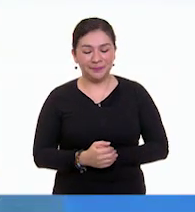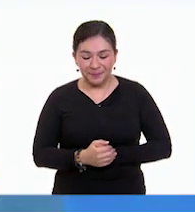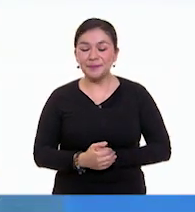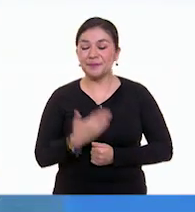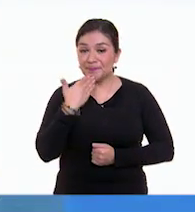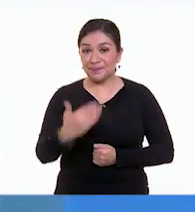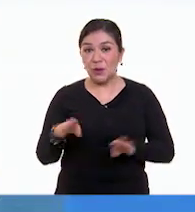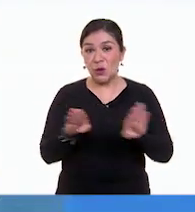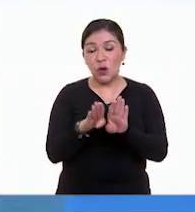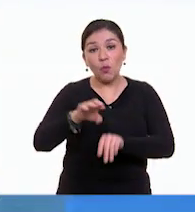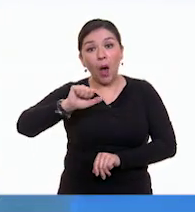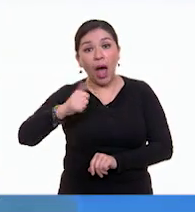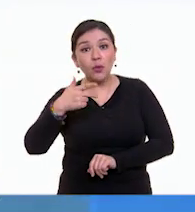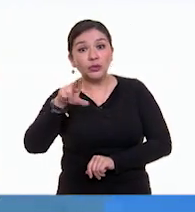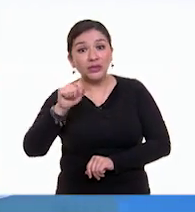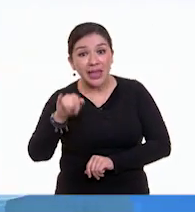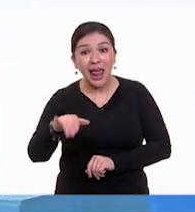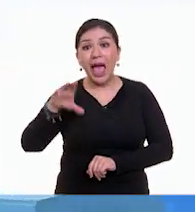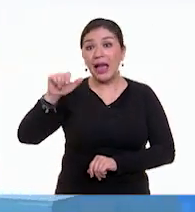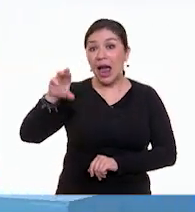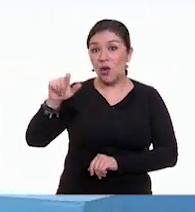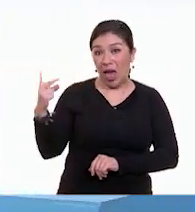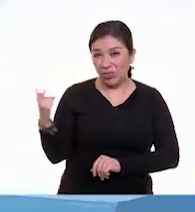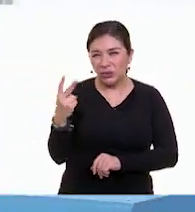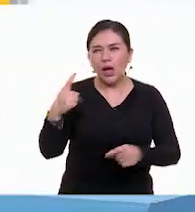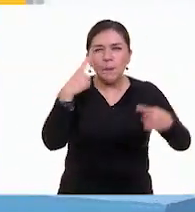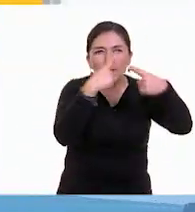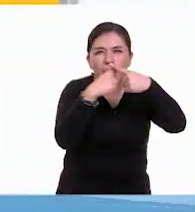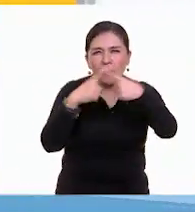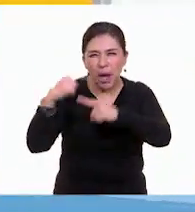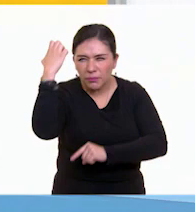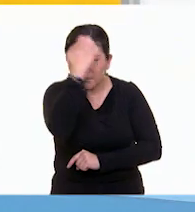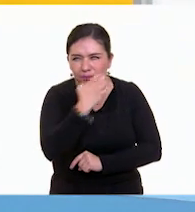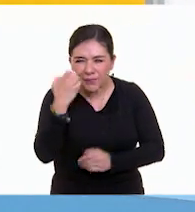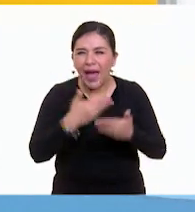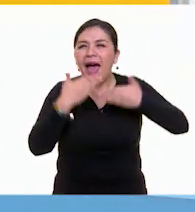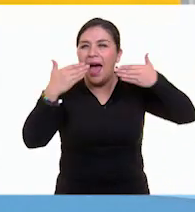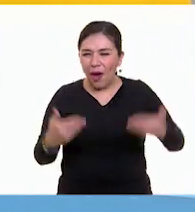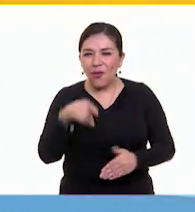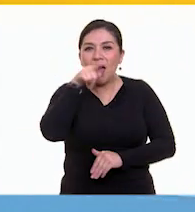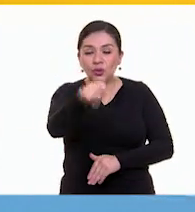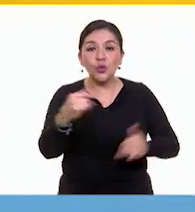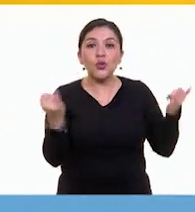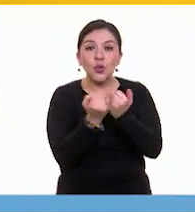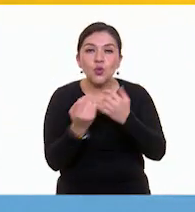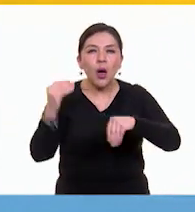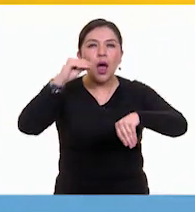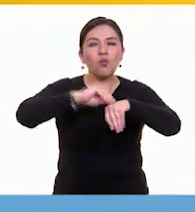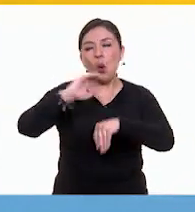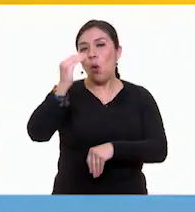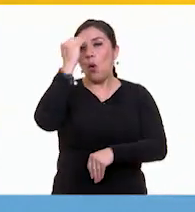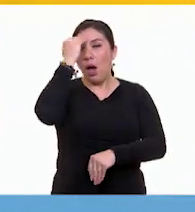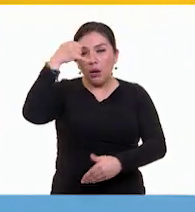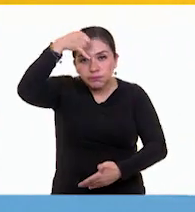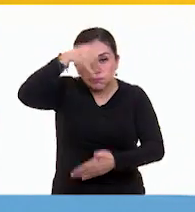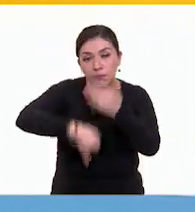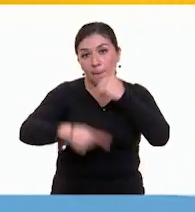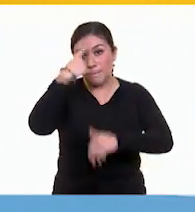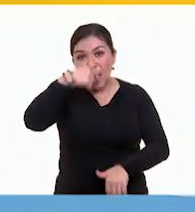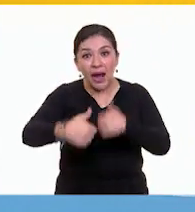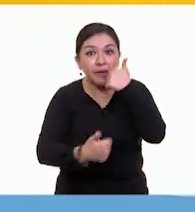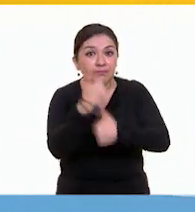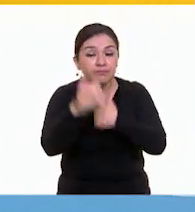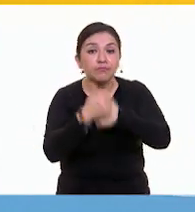como Agustín y Carola analizaron múltiplos, es momento de que nosotros apliquemos nuestros conocimientos en el